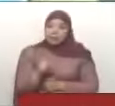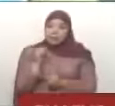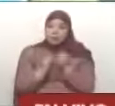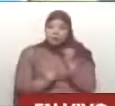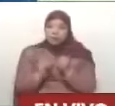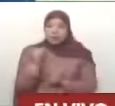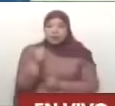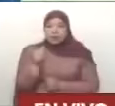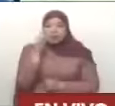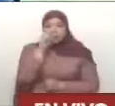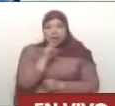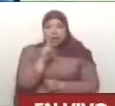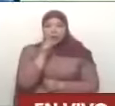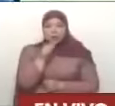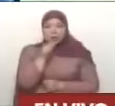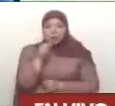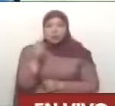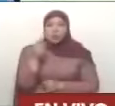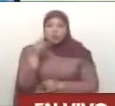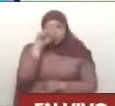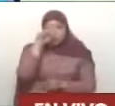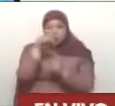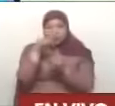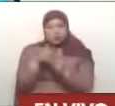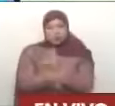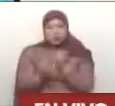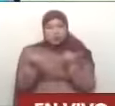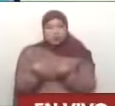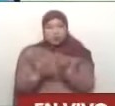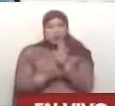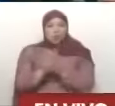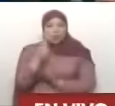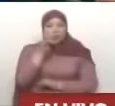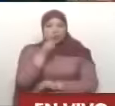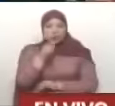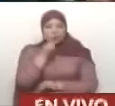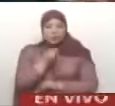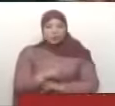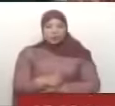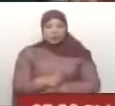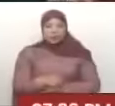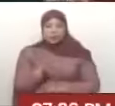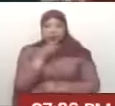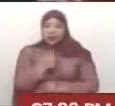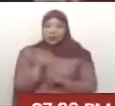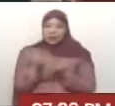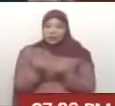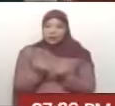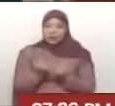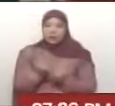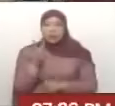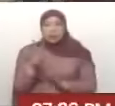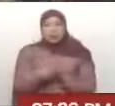últimos 10 años. Y ahí vamos rumbo a un crecimiento sin inflación